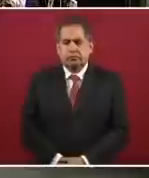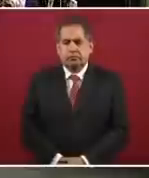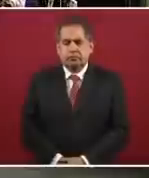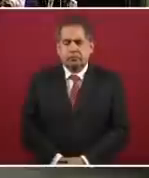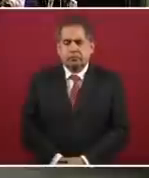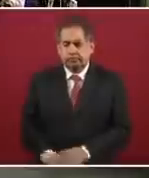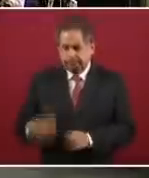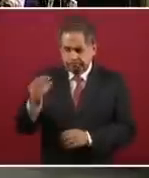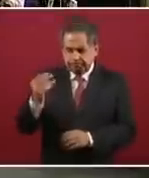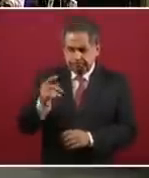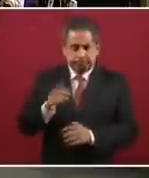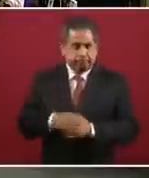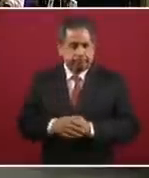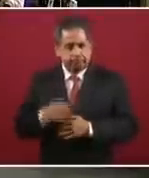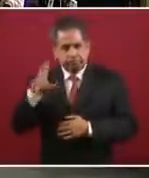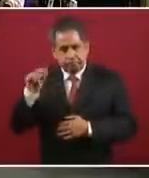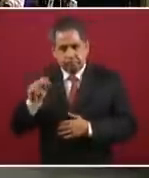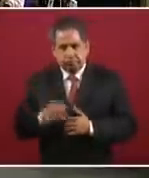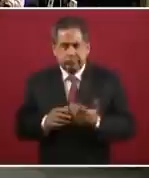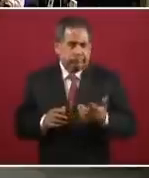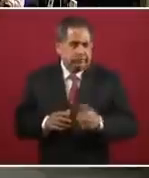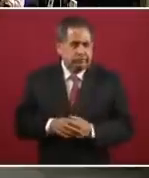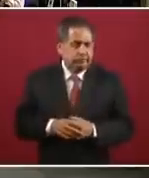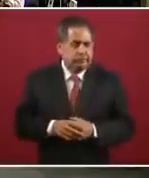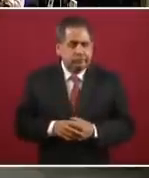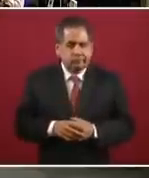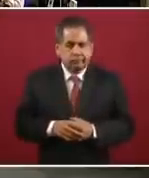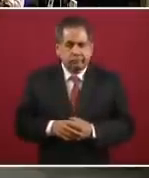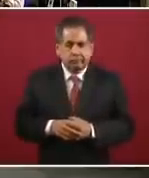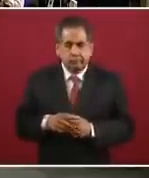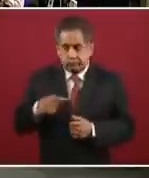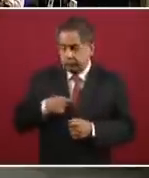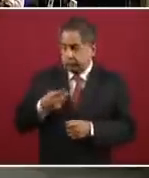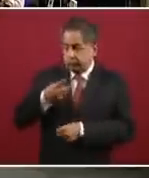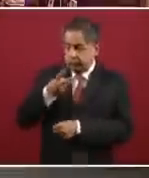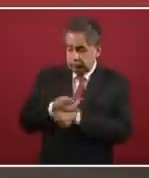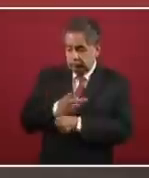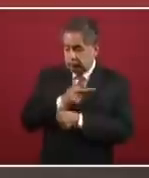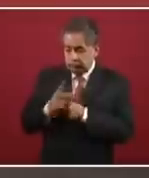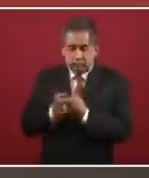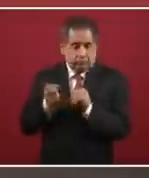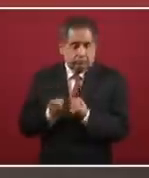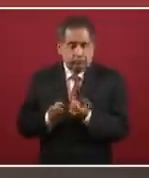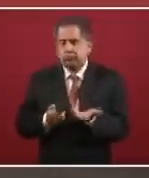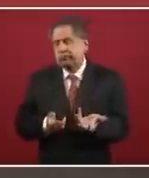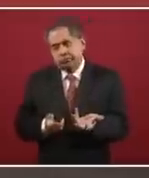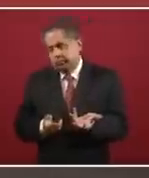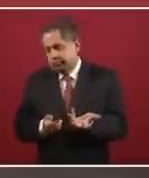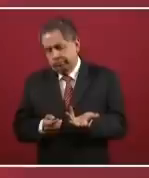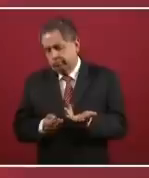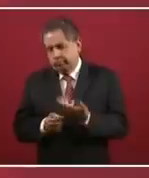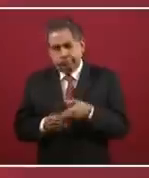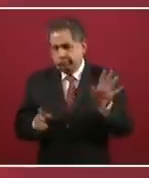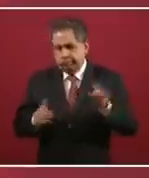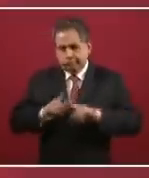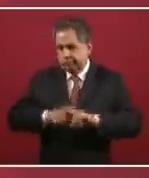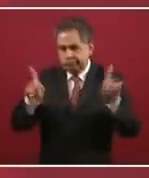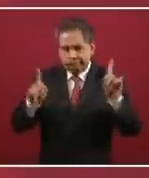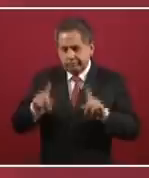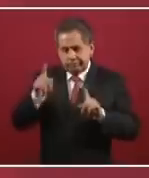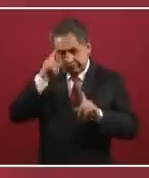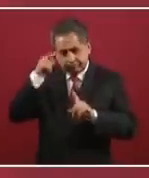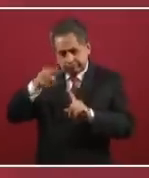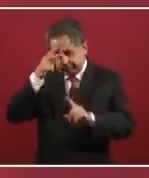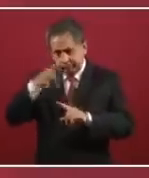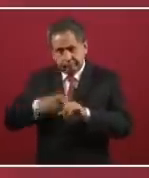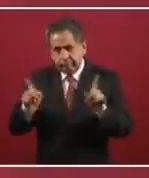No. No, porque en ese caso pues sería el tercer país seguro, sería otro el escenario en donde se colocara